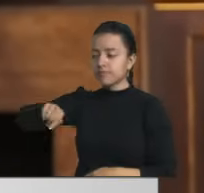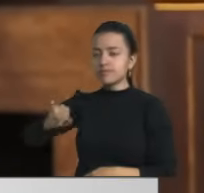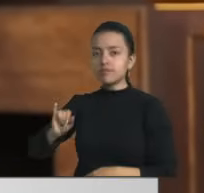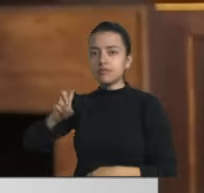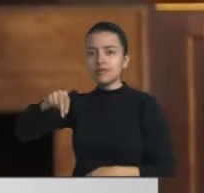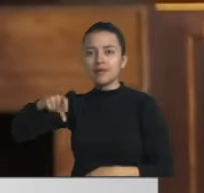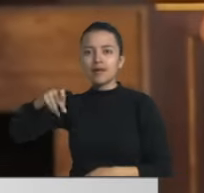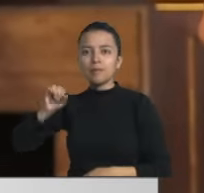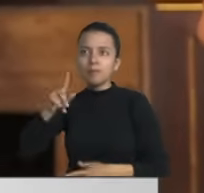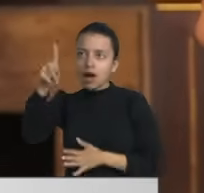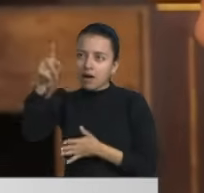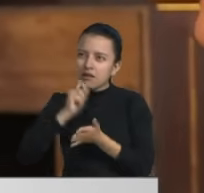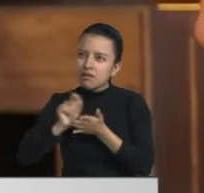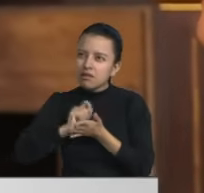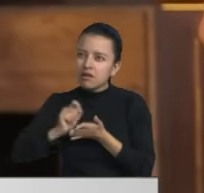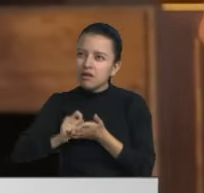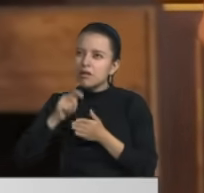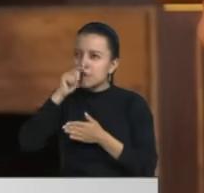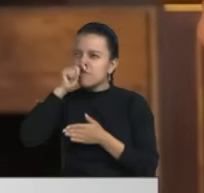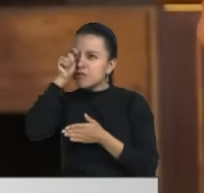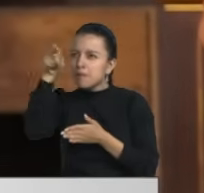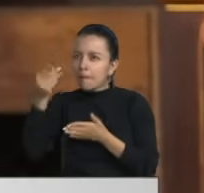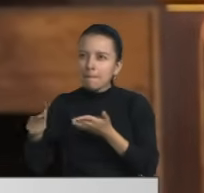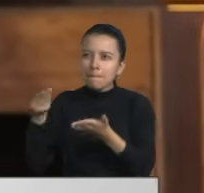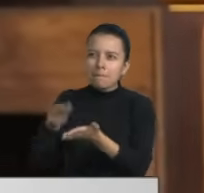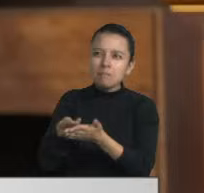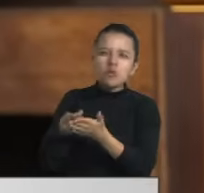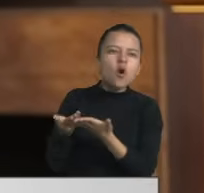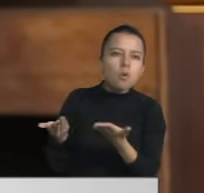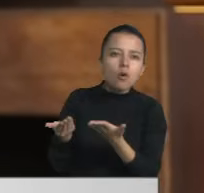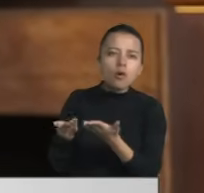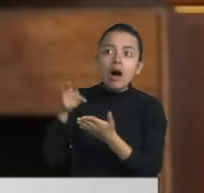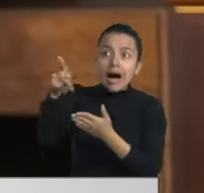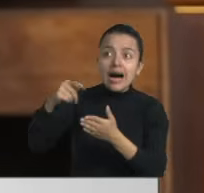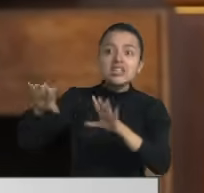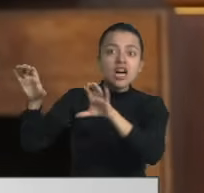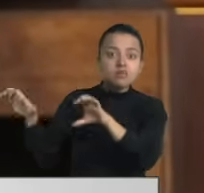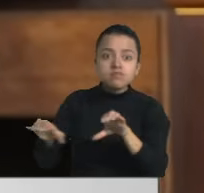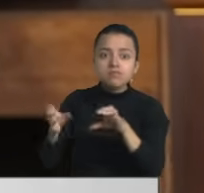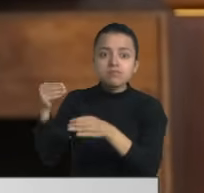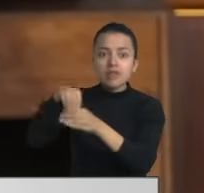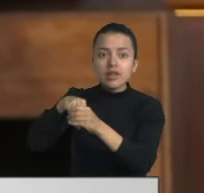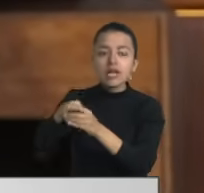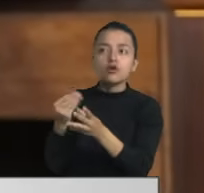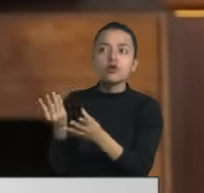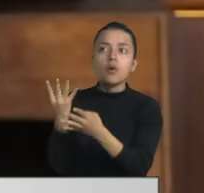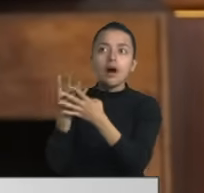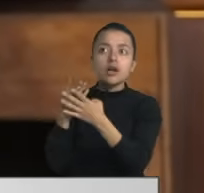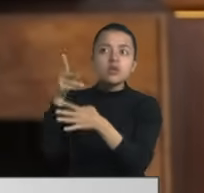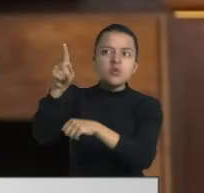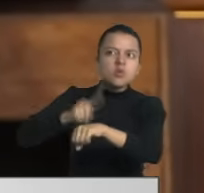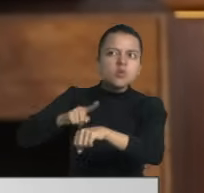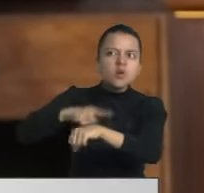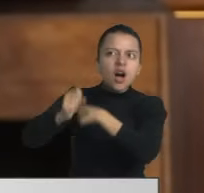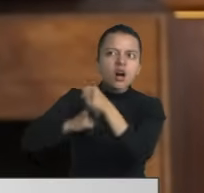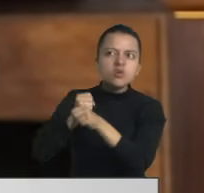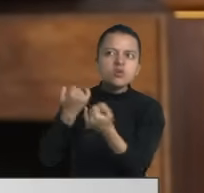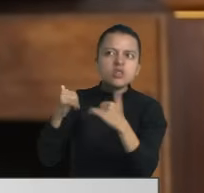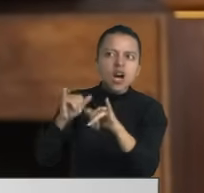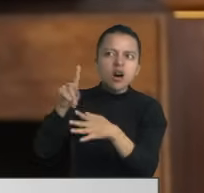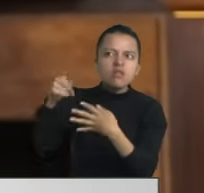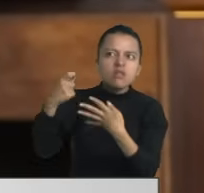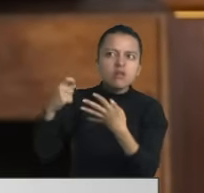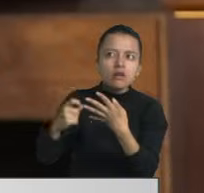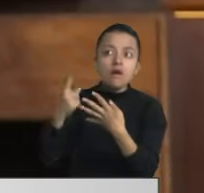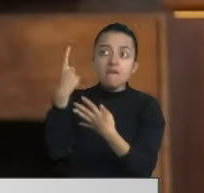nota de cuánta parte de pena ya está pagada y el resto de la pena pues lo tendrá que pagar en una cárcel colombiana sin examinar la conducta del